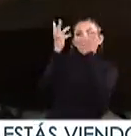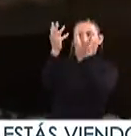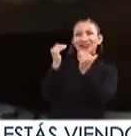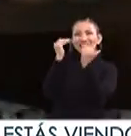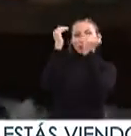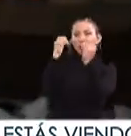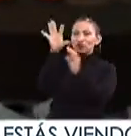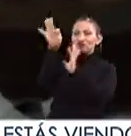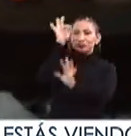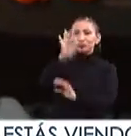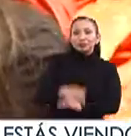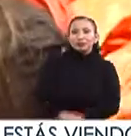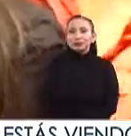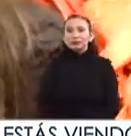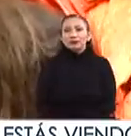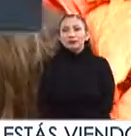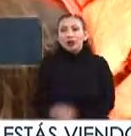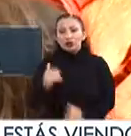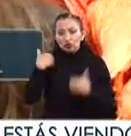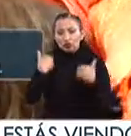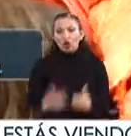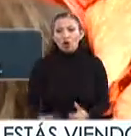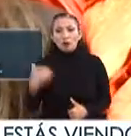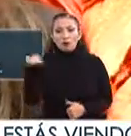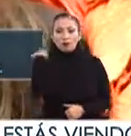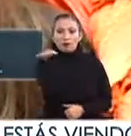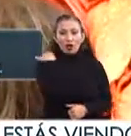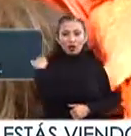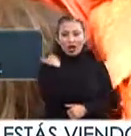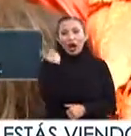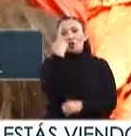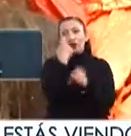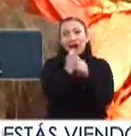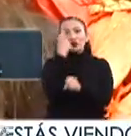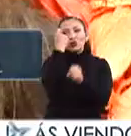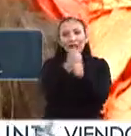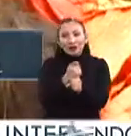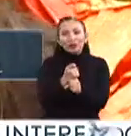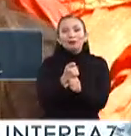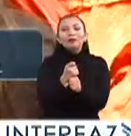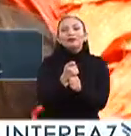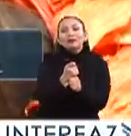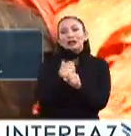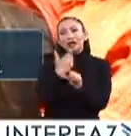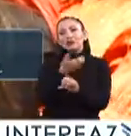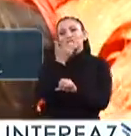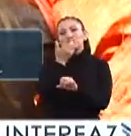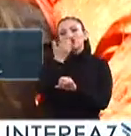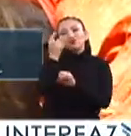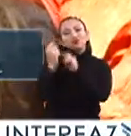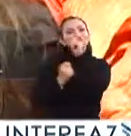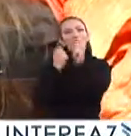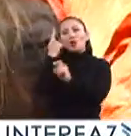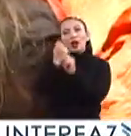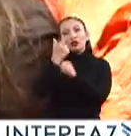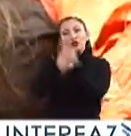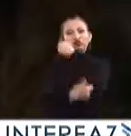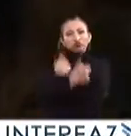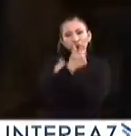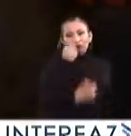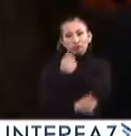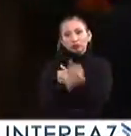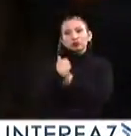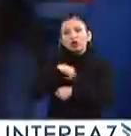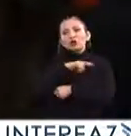y por eso la escogí. Yo soy la modelo de cada año, que es una tradición y cada año concursamos.